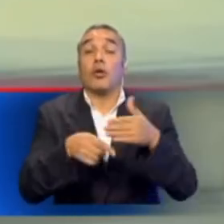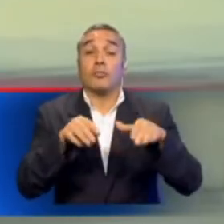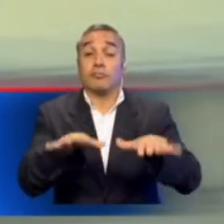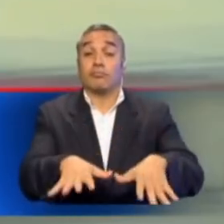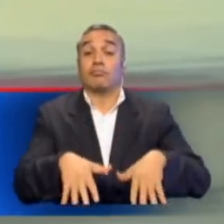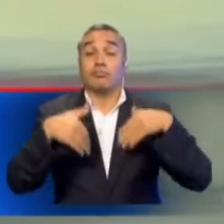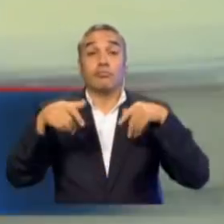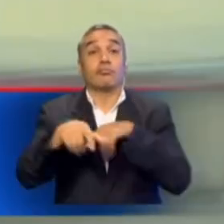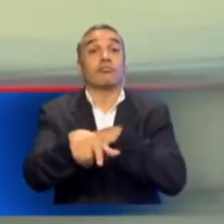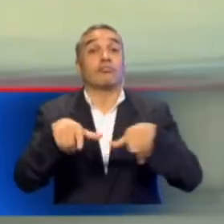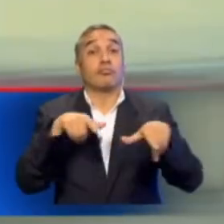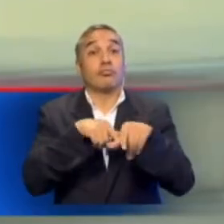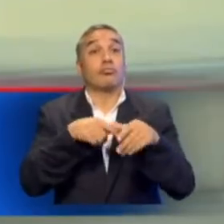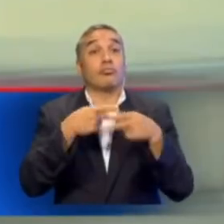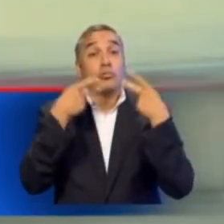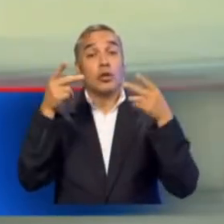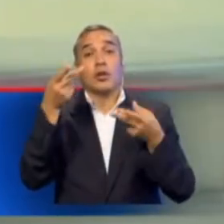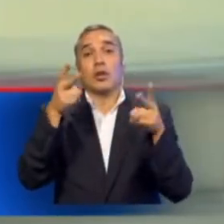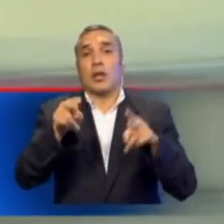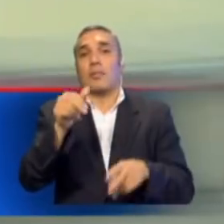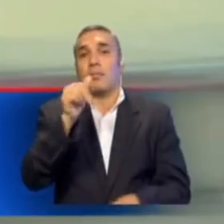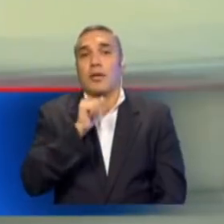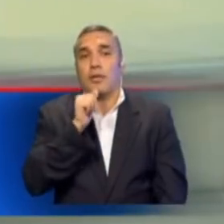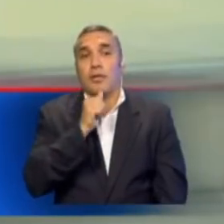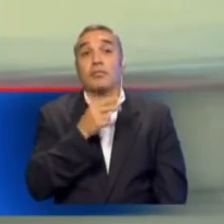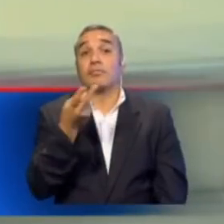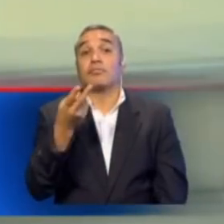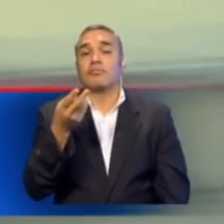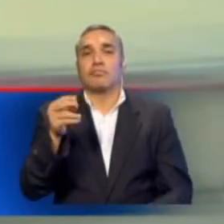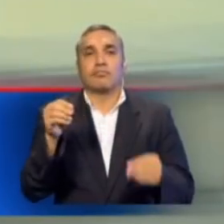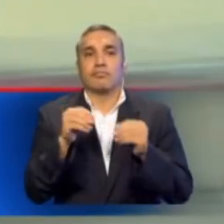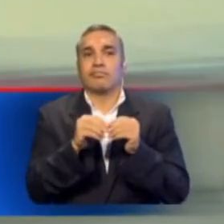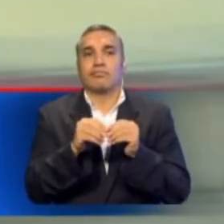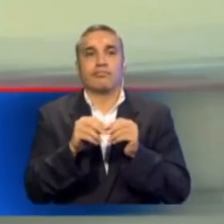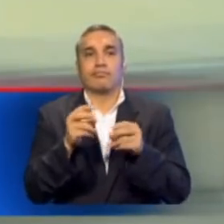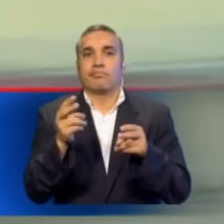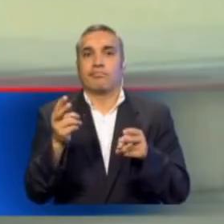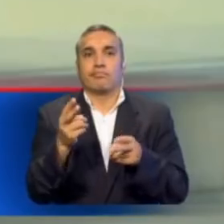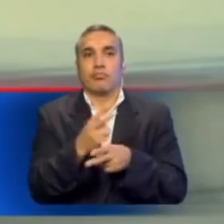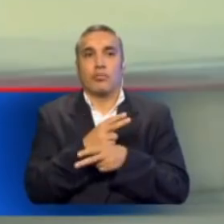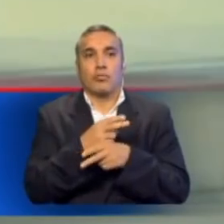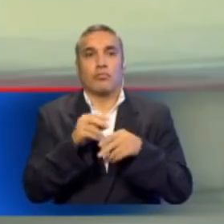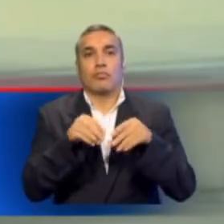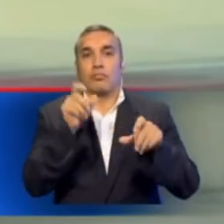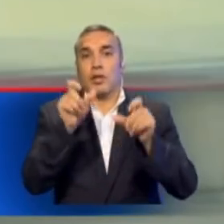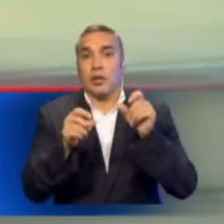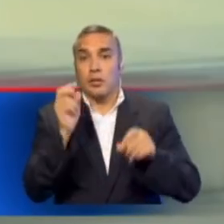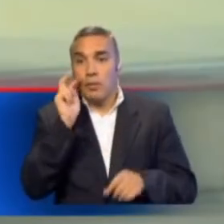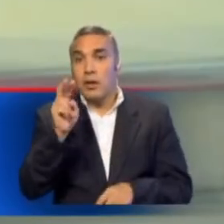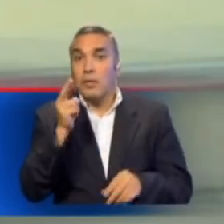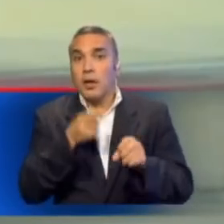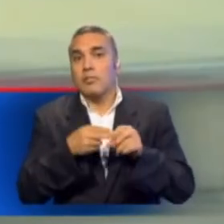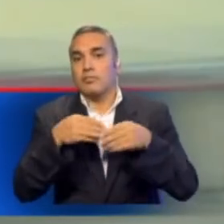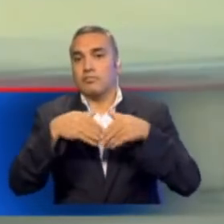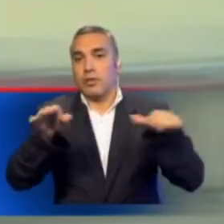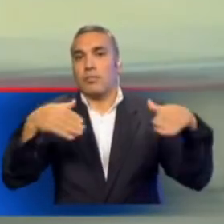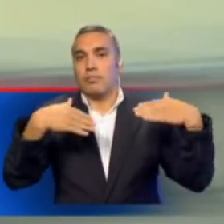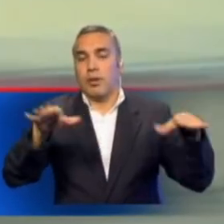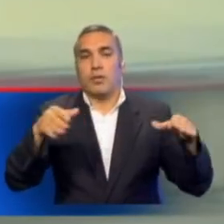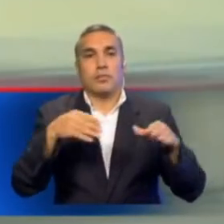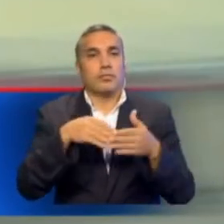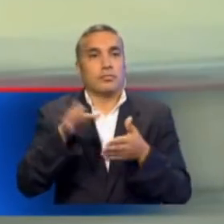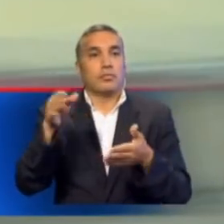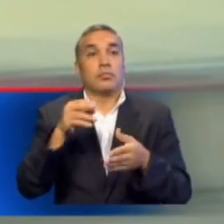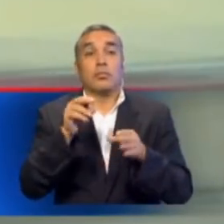tanto en espacios públicos como privados. Se aplicarán las medidas de disuasión y dispersión de los participantes. En esto hay